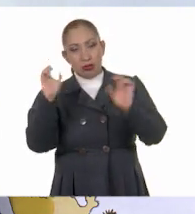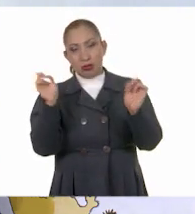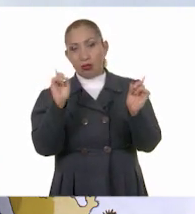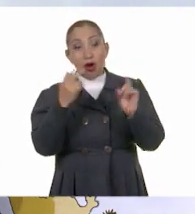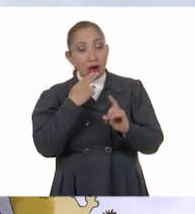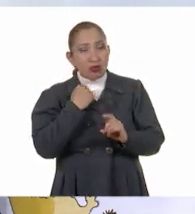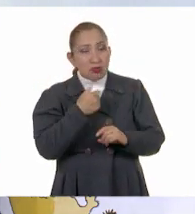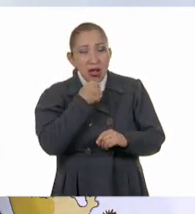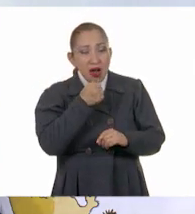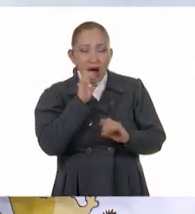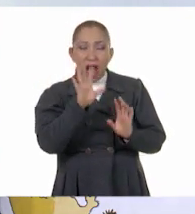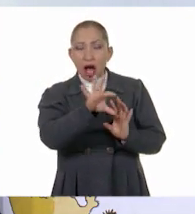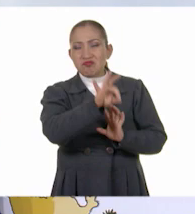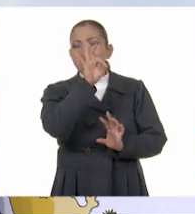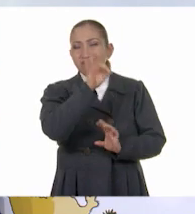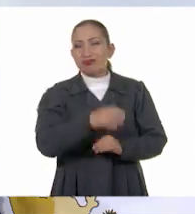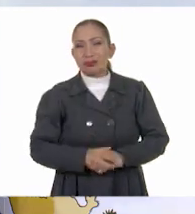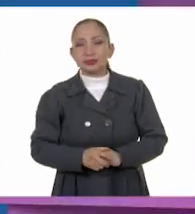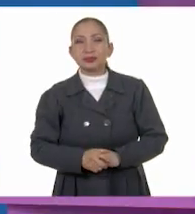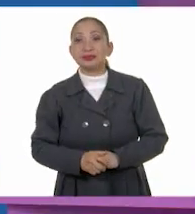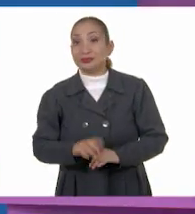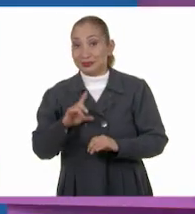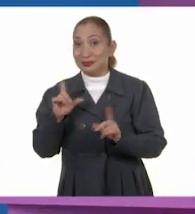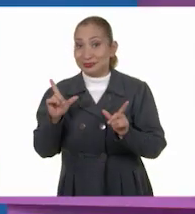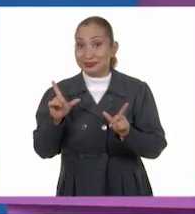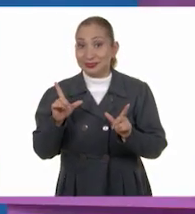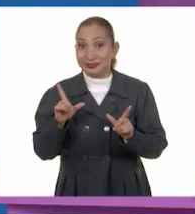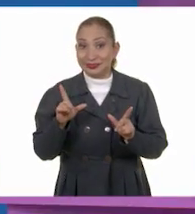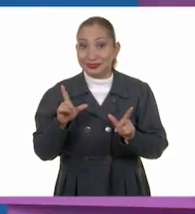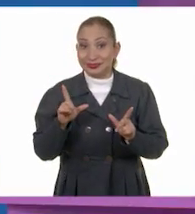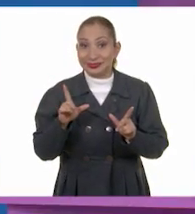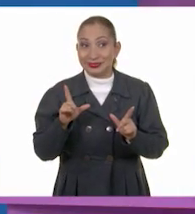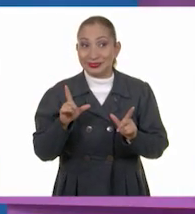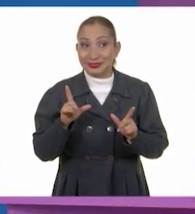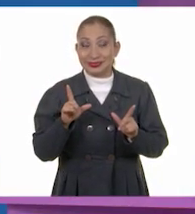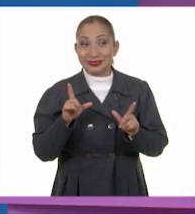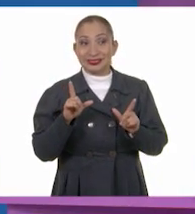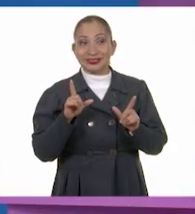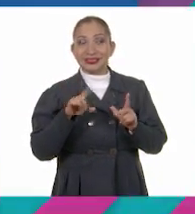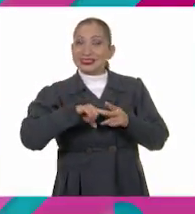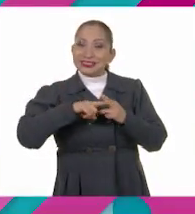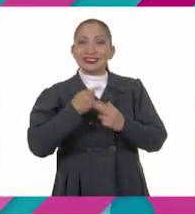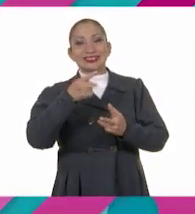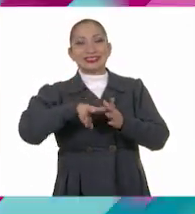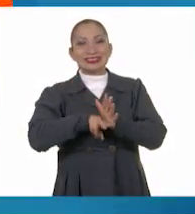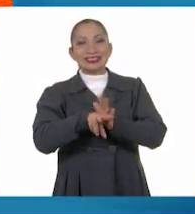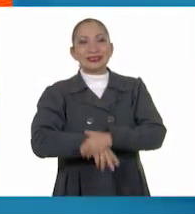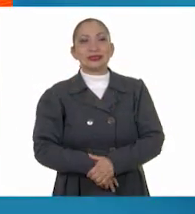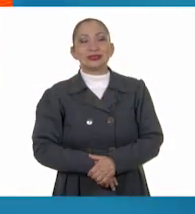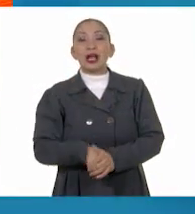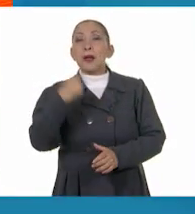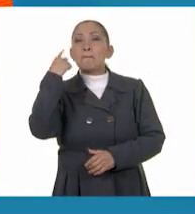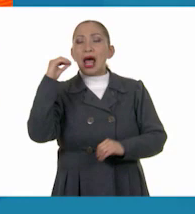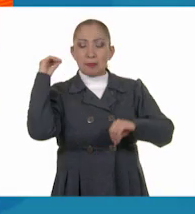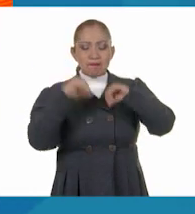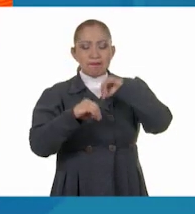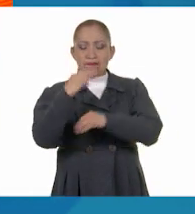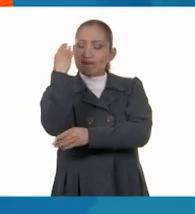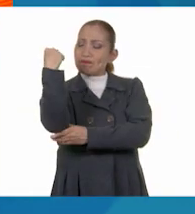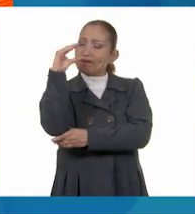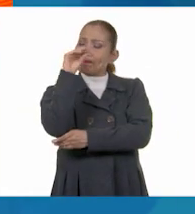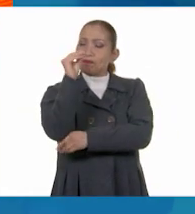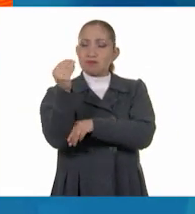sirva. Ahora sí. De acuerdo. ¿Listo? Y ¡corre video! Para hacer un títere de